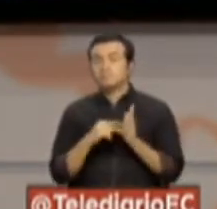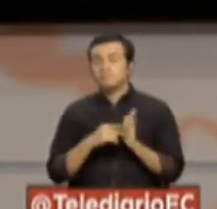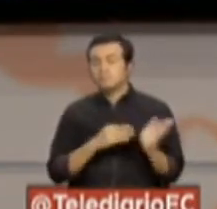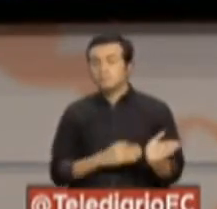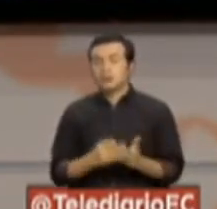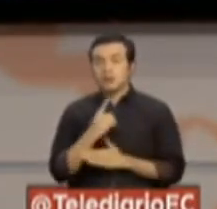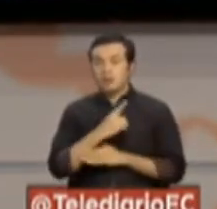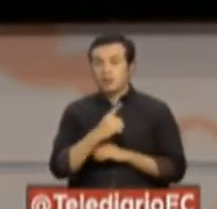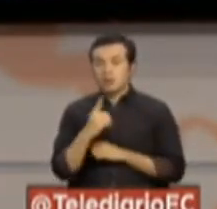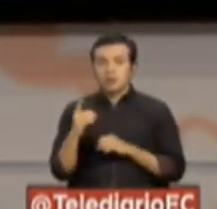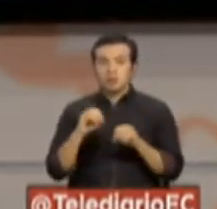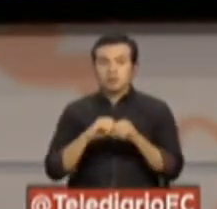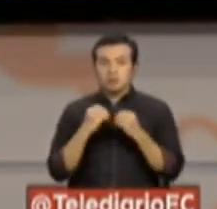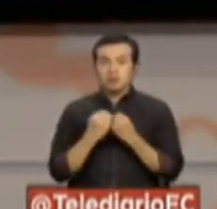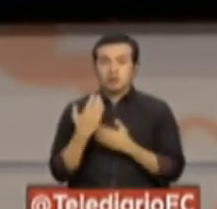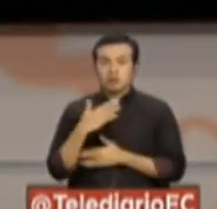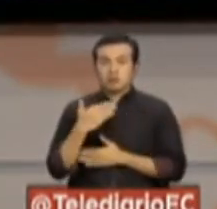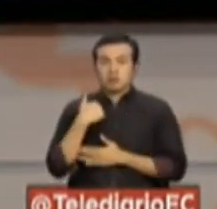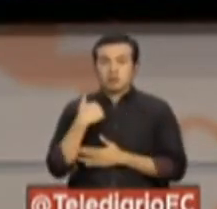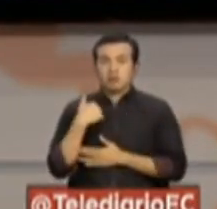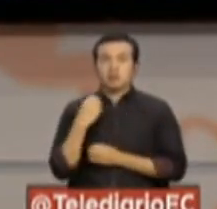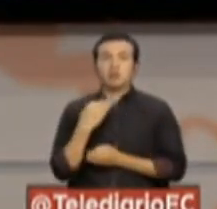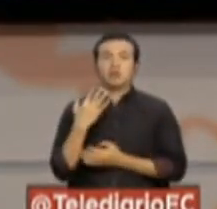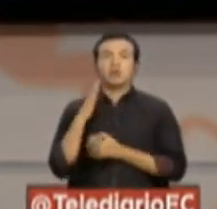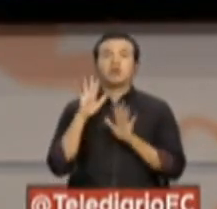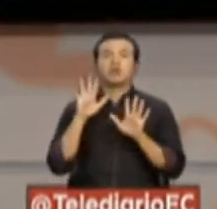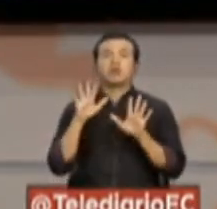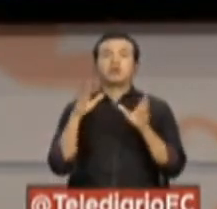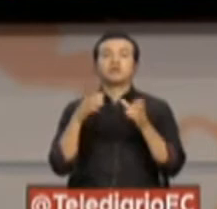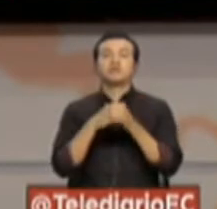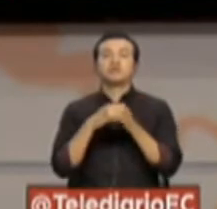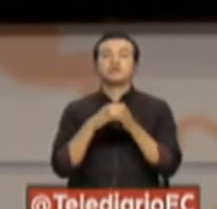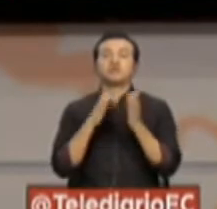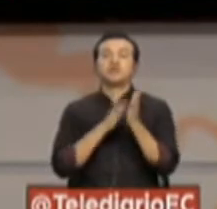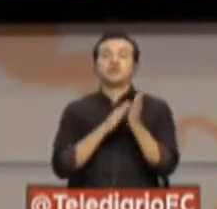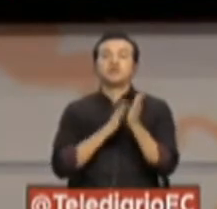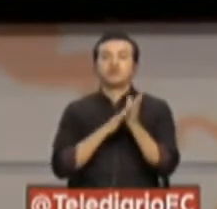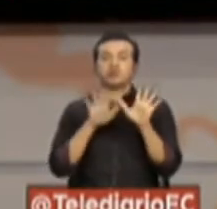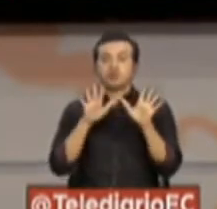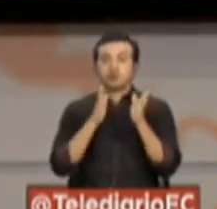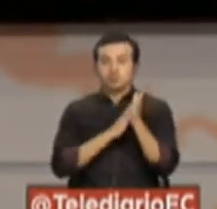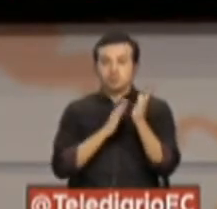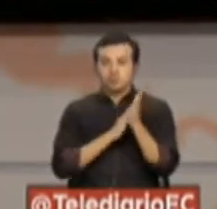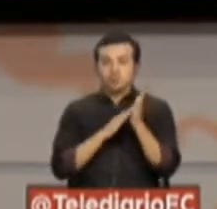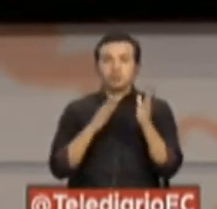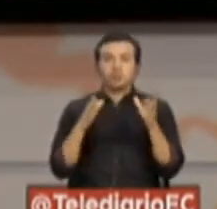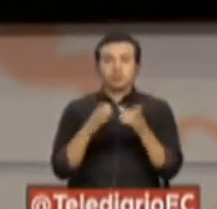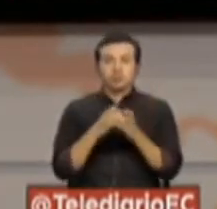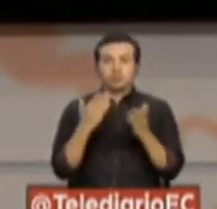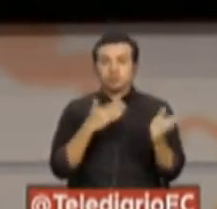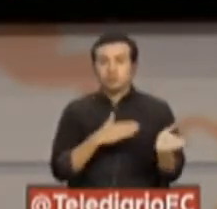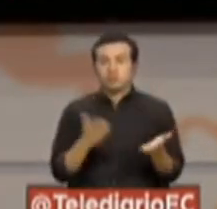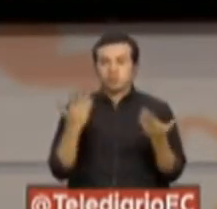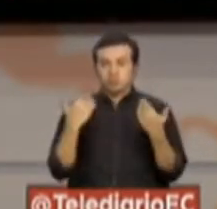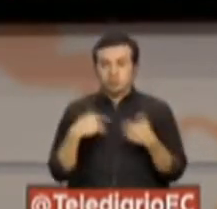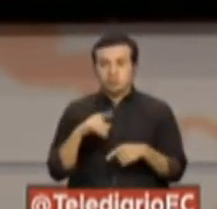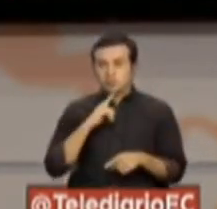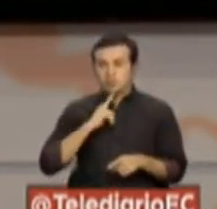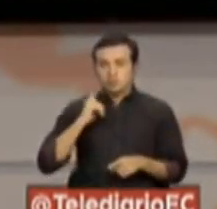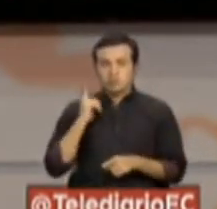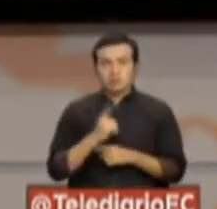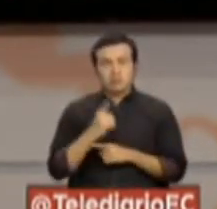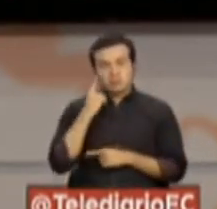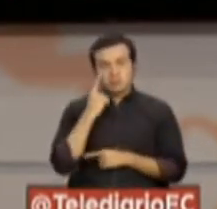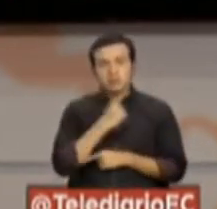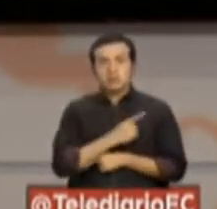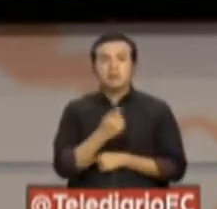cada organización tiene por lo menos 10 socios, las asociaciones, las cooperativas no financieras, que